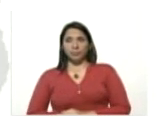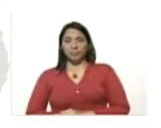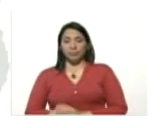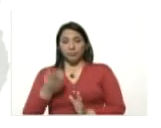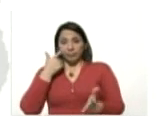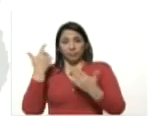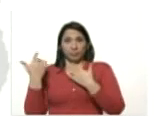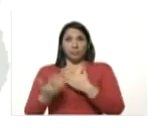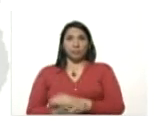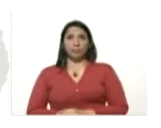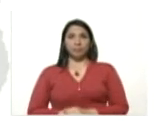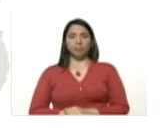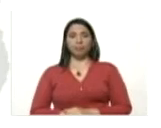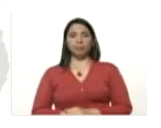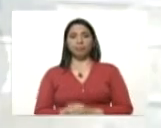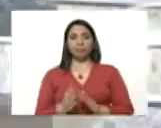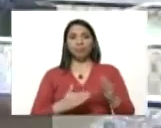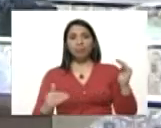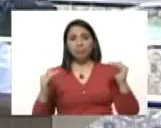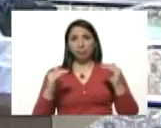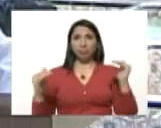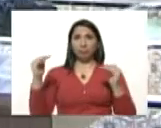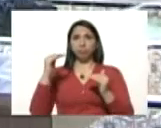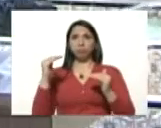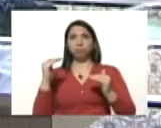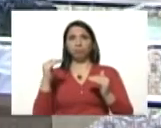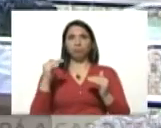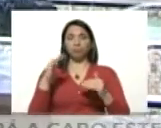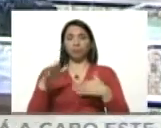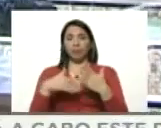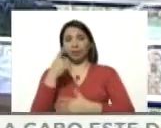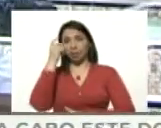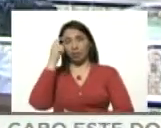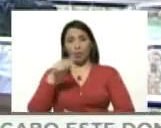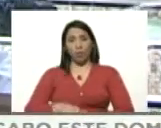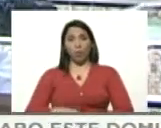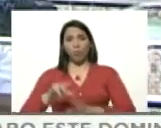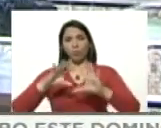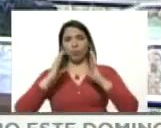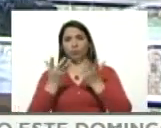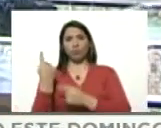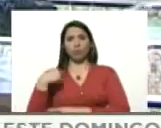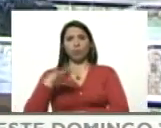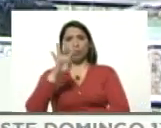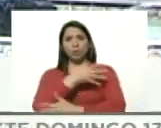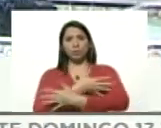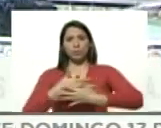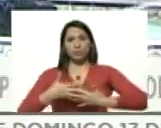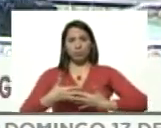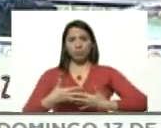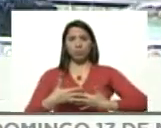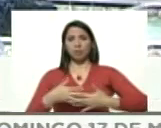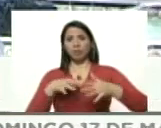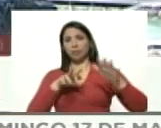vemos el crecimiento, cómo se ha venido dando. Al día de hoy el mundo ya tiene